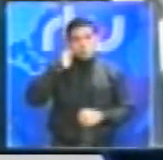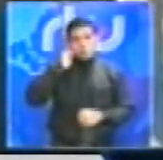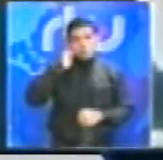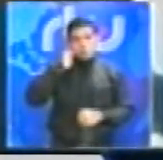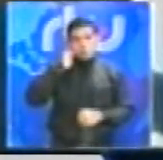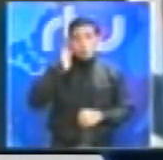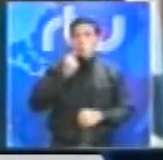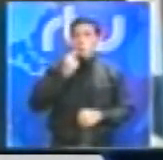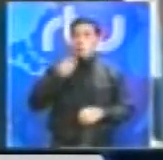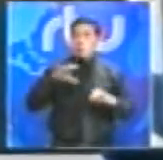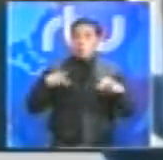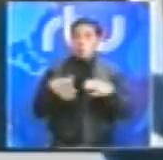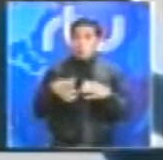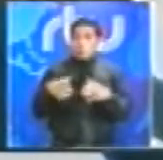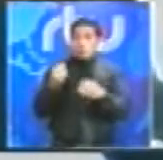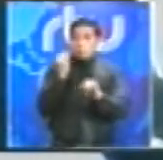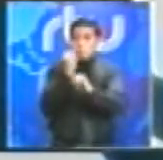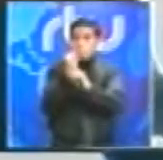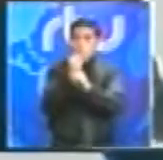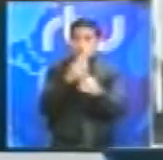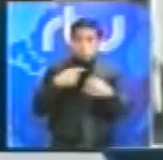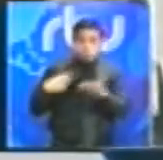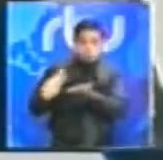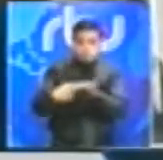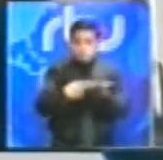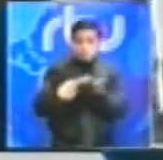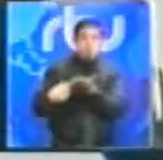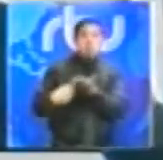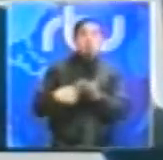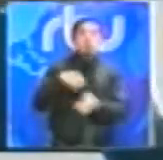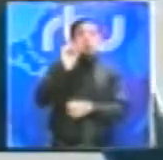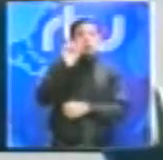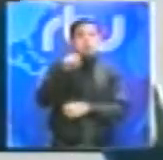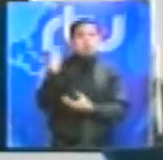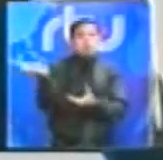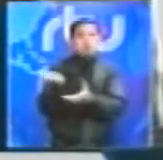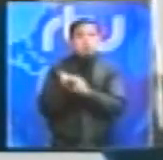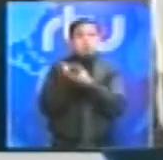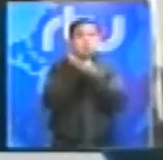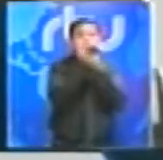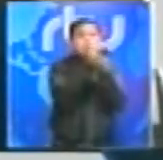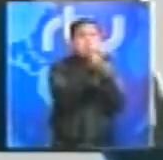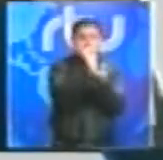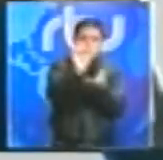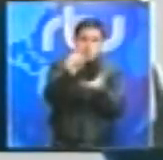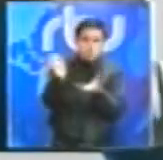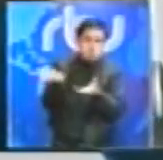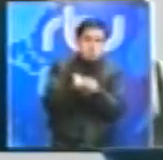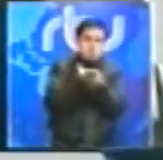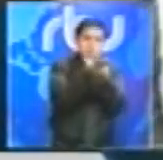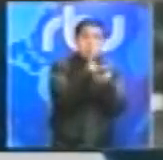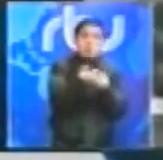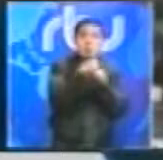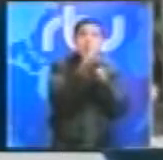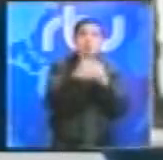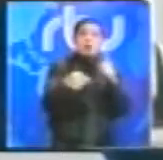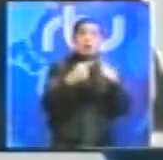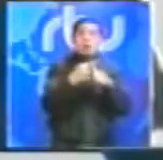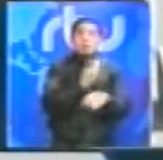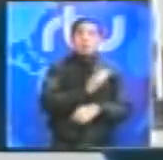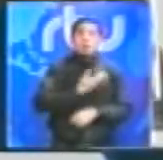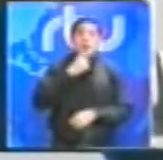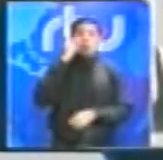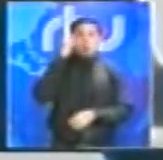del comité y realmente que sí se entregó el informe al expresidente Rafael